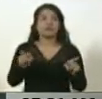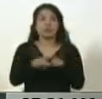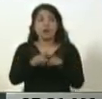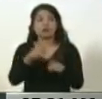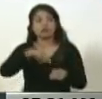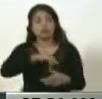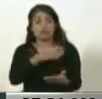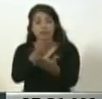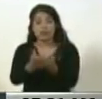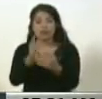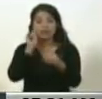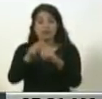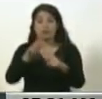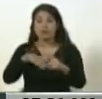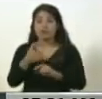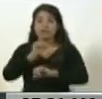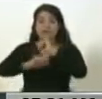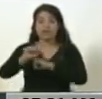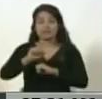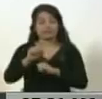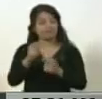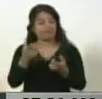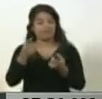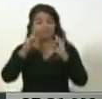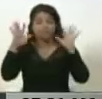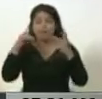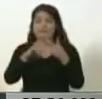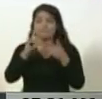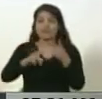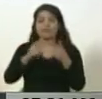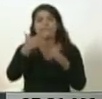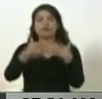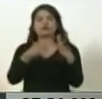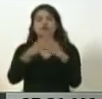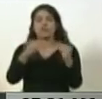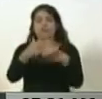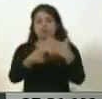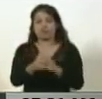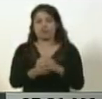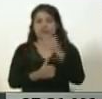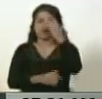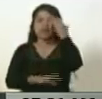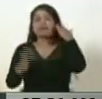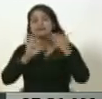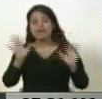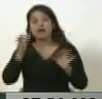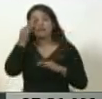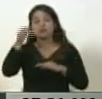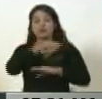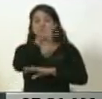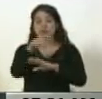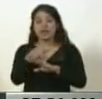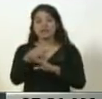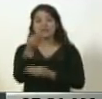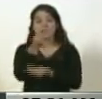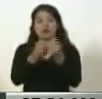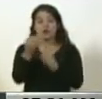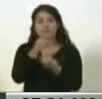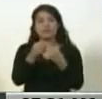aportamos para combatir esa especulación, aumentar los niveles de producción. Y ahí es donde entra en juego el Consejo Nacional de